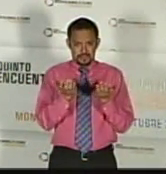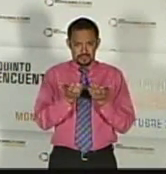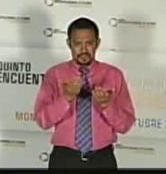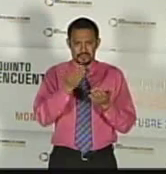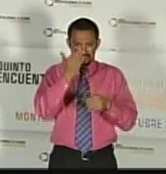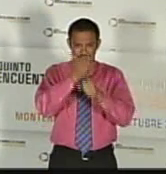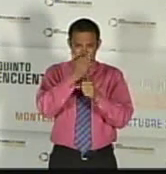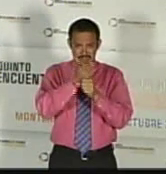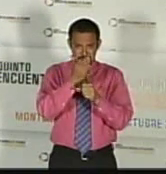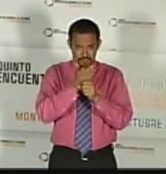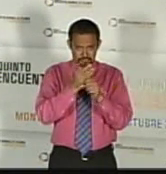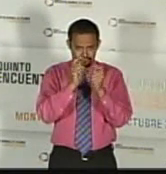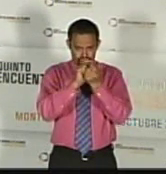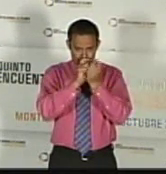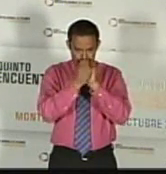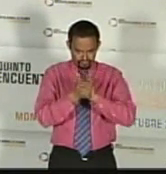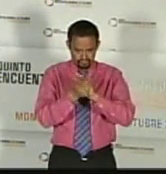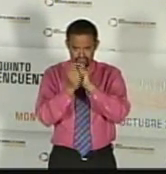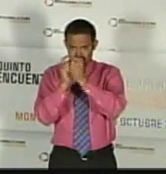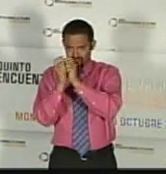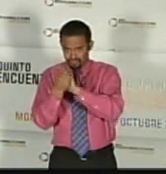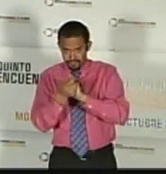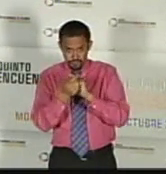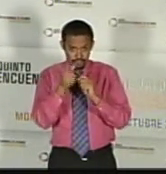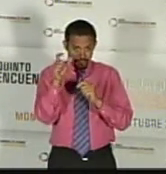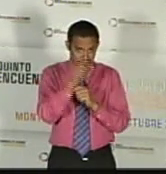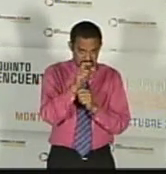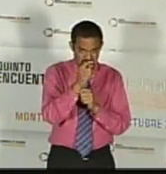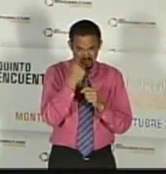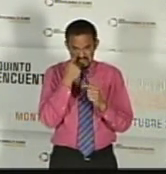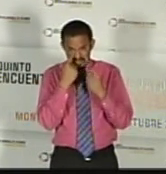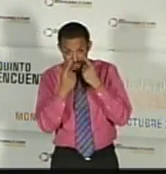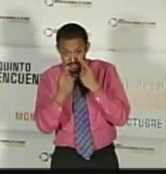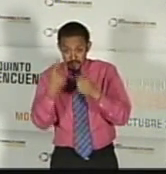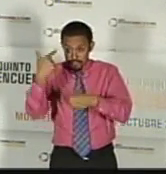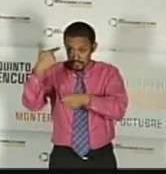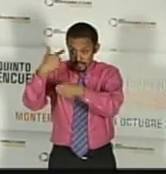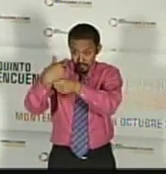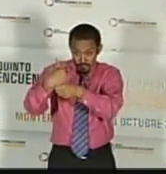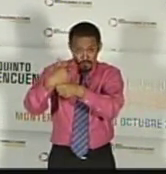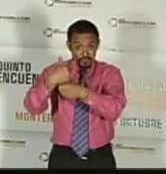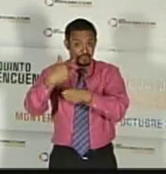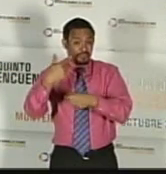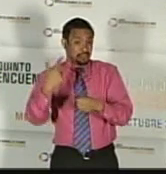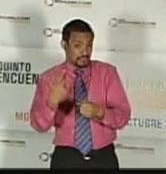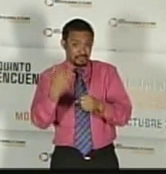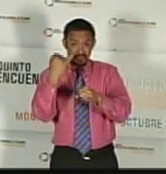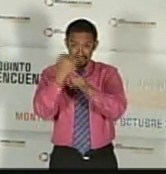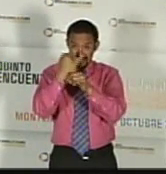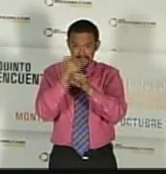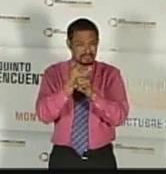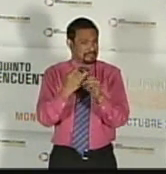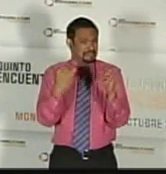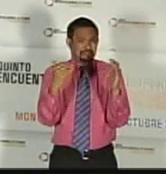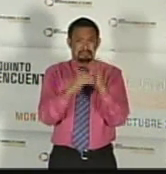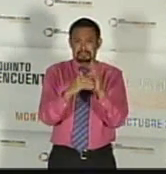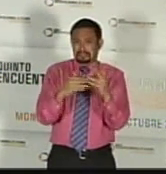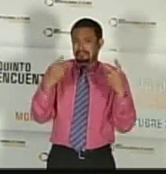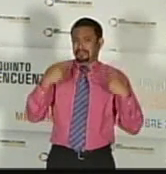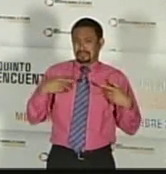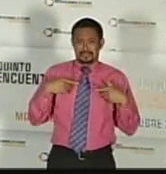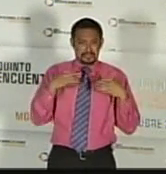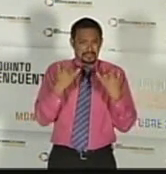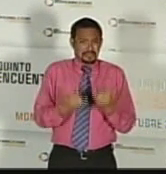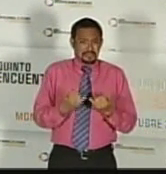este momento nos estamos transformando al estar siendo vistos por internet por miles de personas en este mismísimo